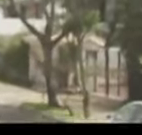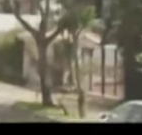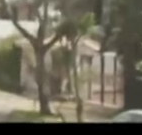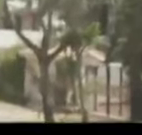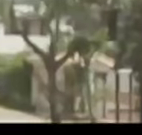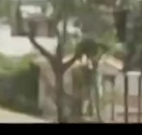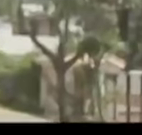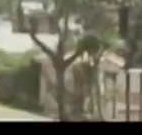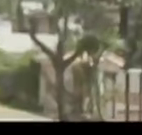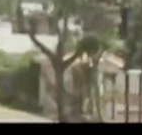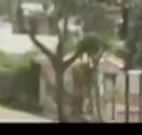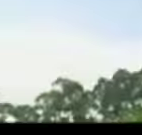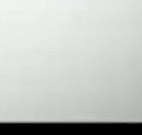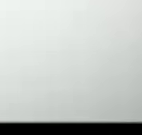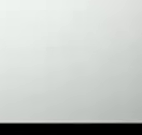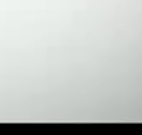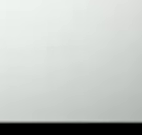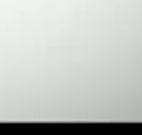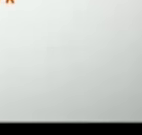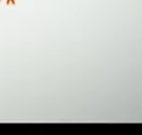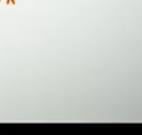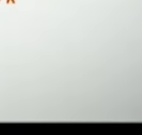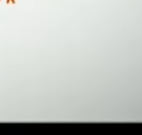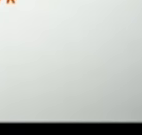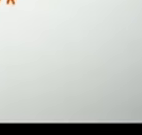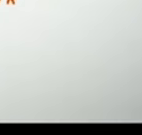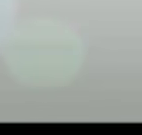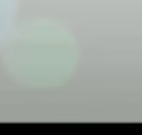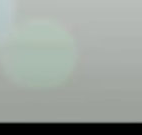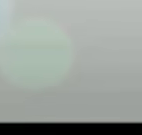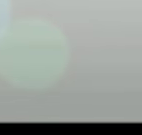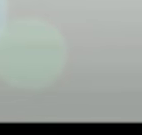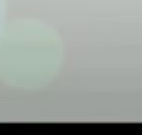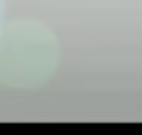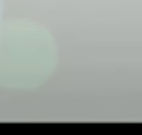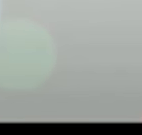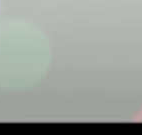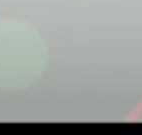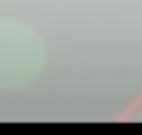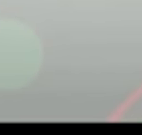discriminar no es un derecho. Defensoría del Pueblo.